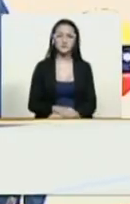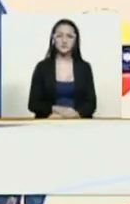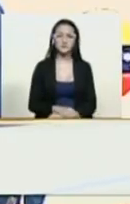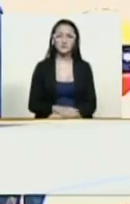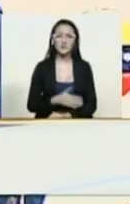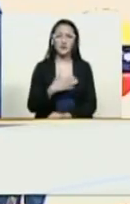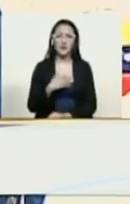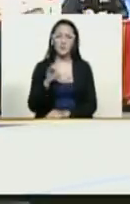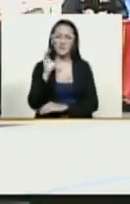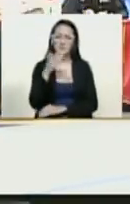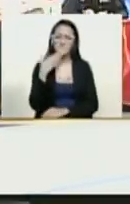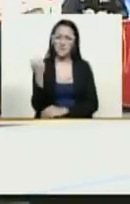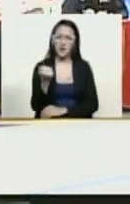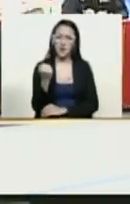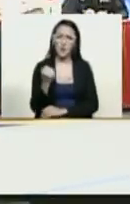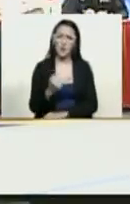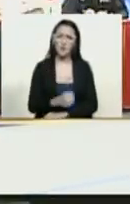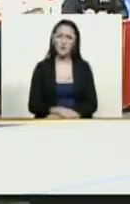Queremos un país mejor, ¿verdad?